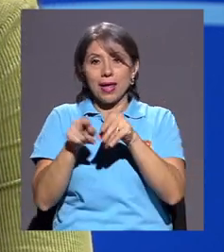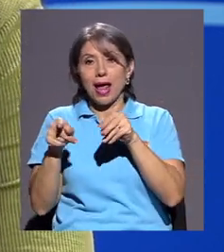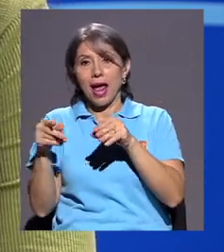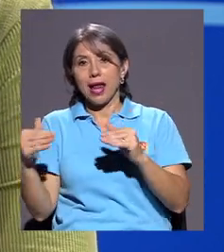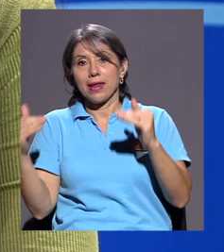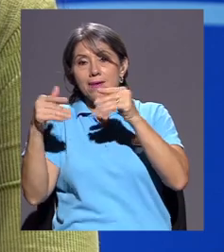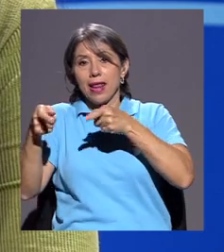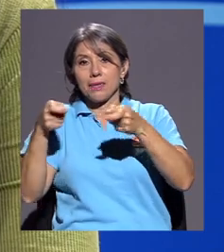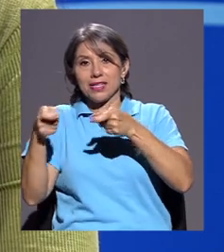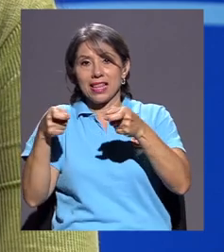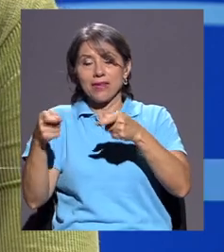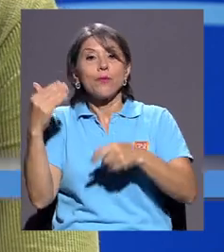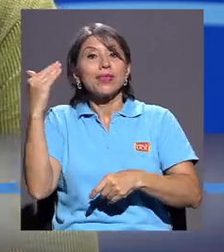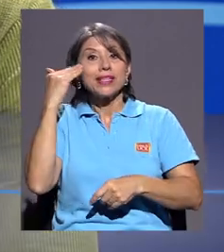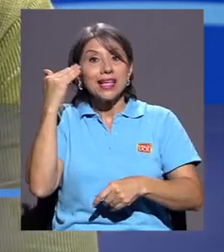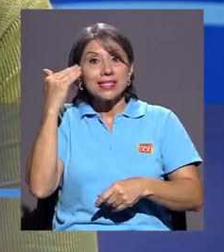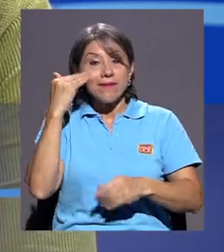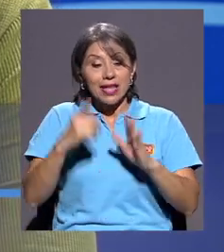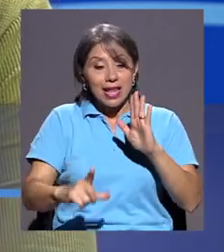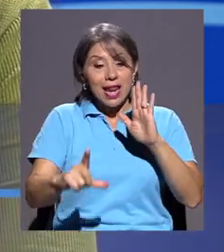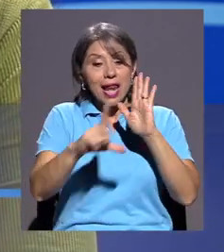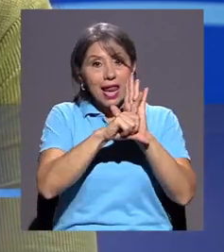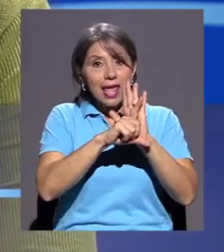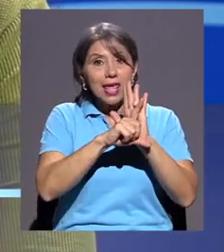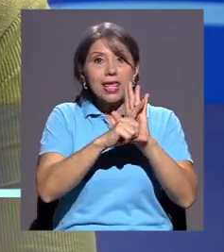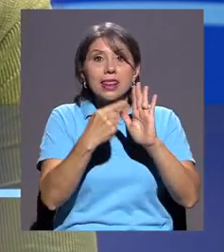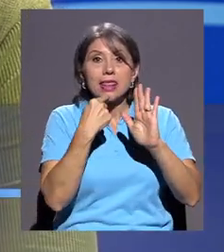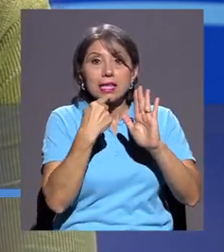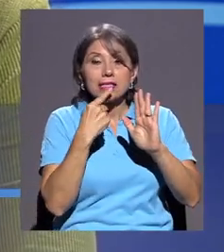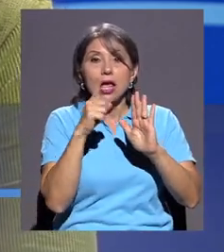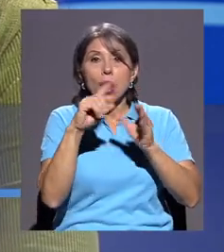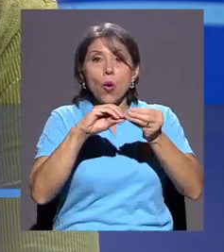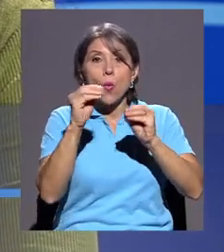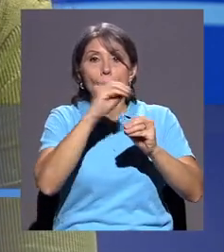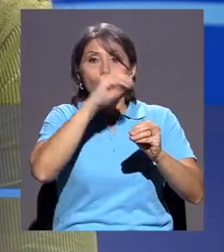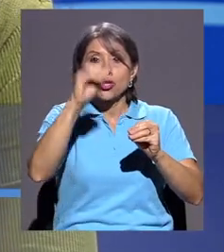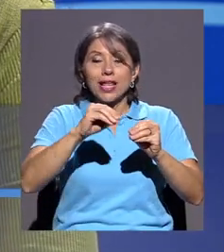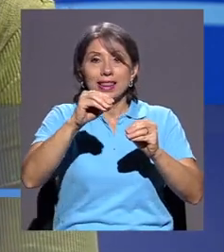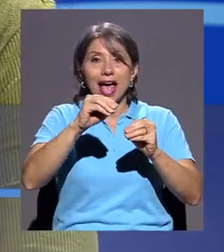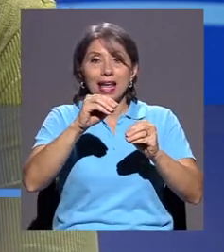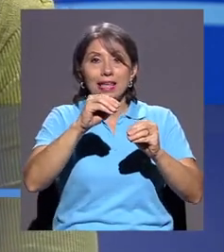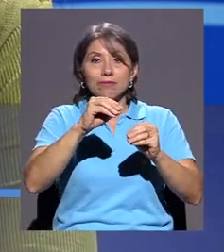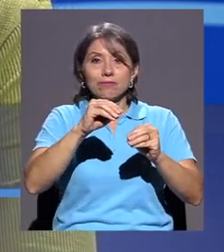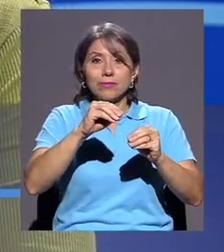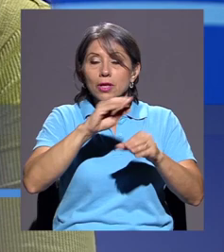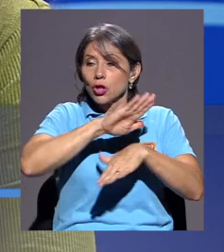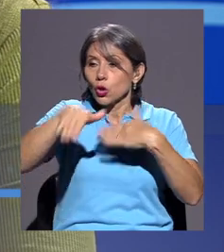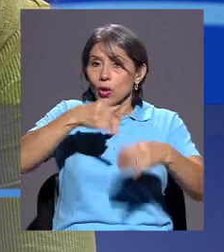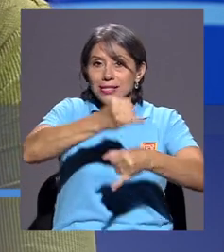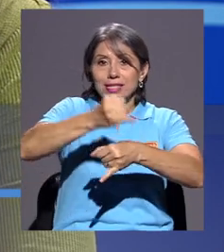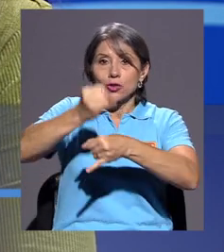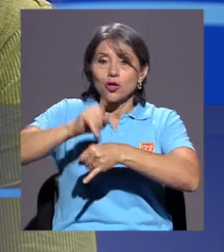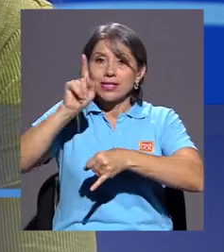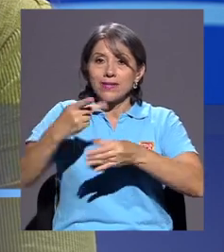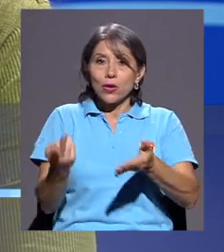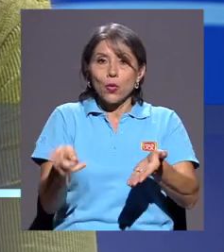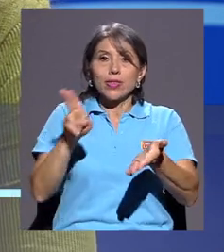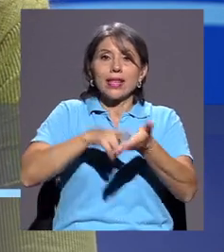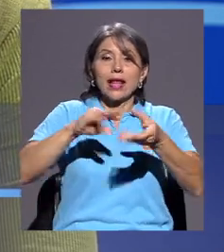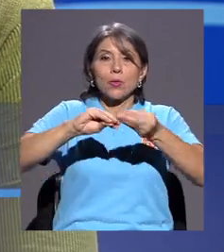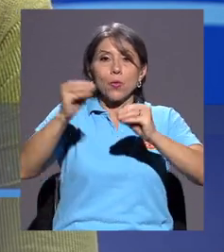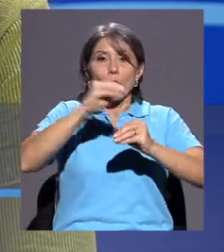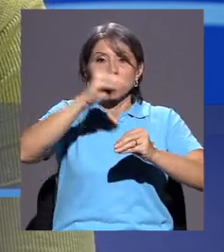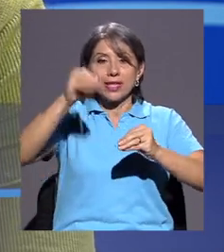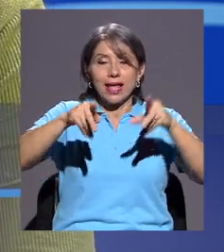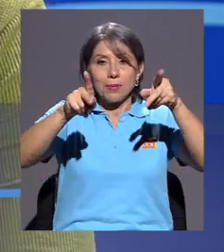administrativo. Entonces, se sabe que a nivel de legislación tiene que haber un porcentaje específico que toda institución debe contratar